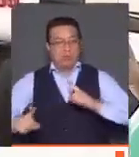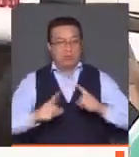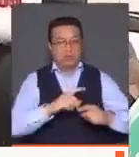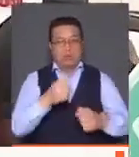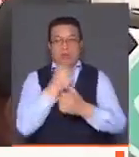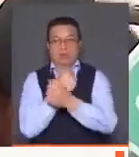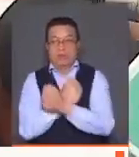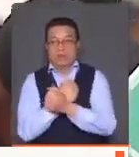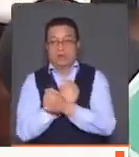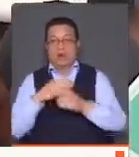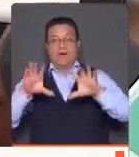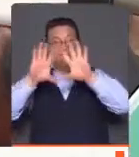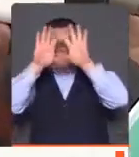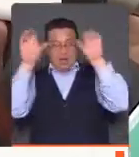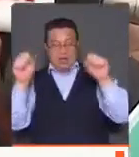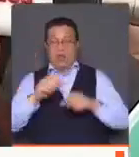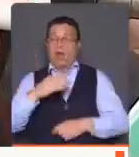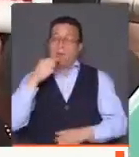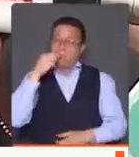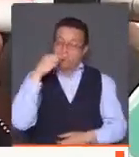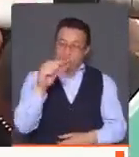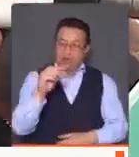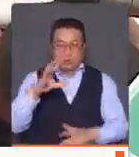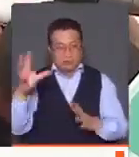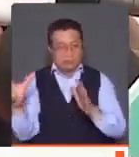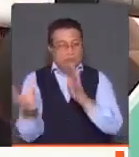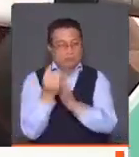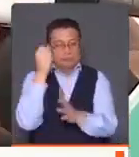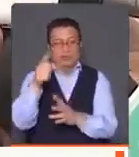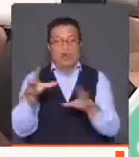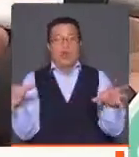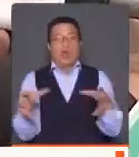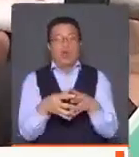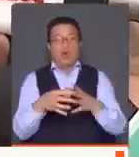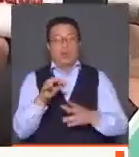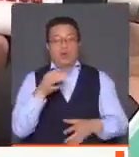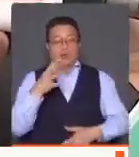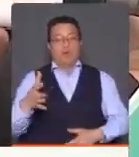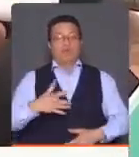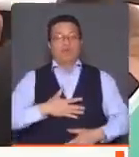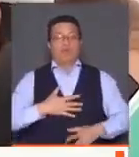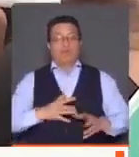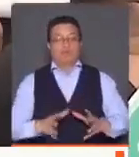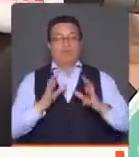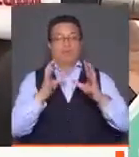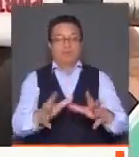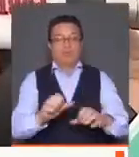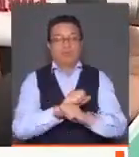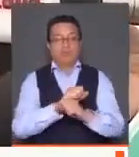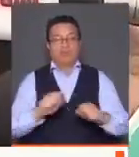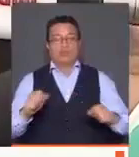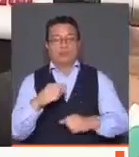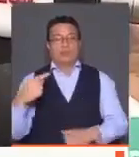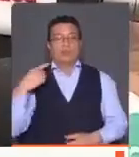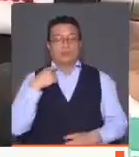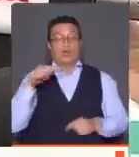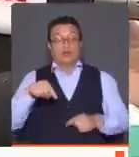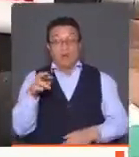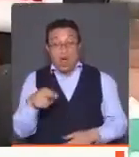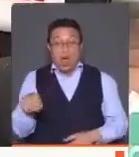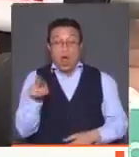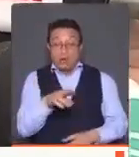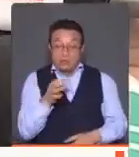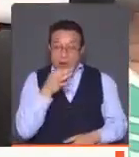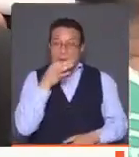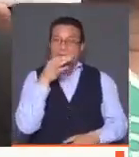con la fiscalía den prontamente con este grupo que se ha adjudicado este atentado frustrado acá nuevamente hay que decirlo